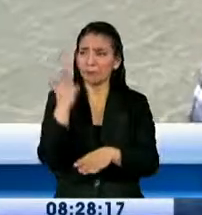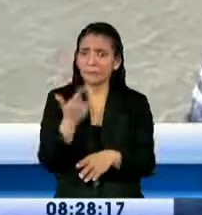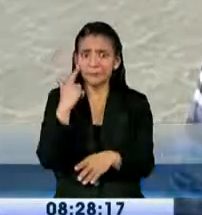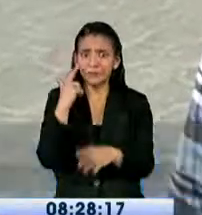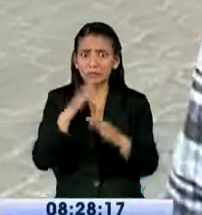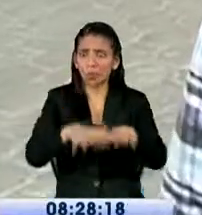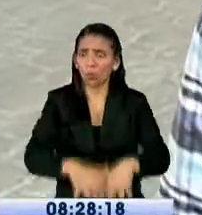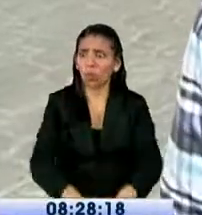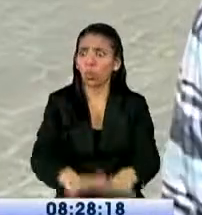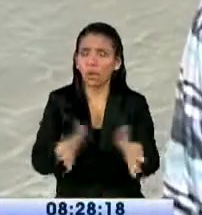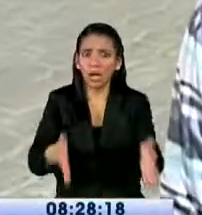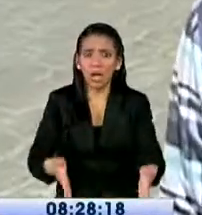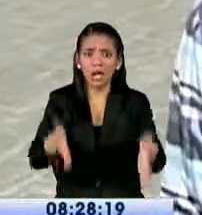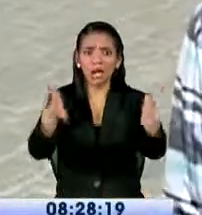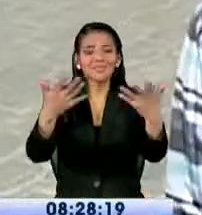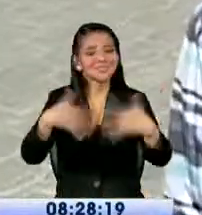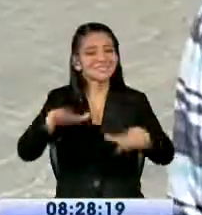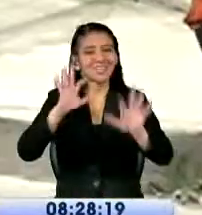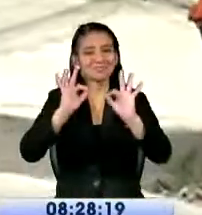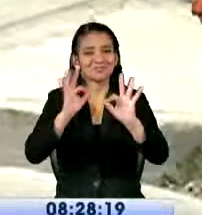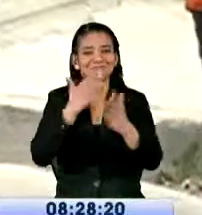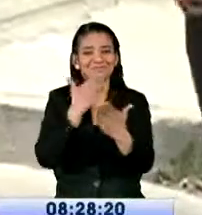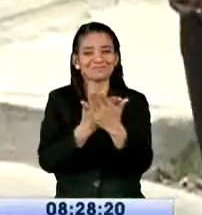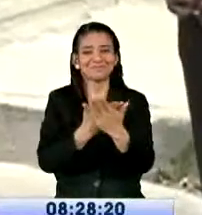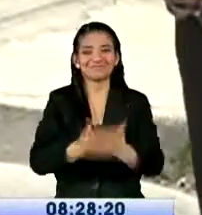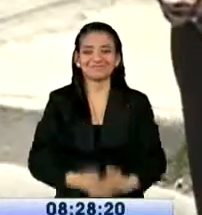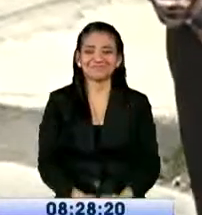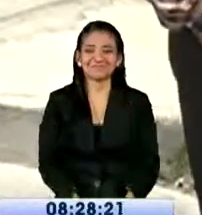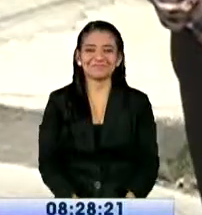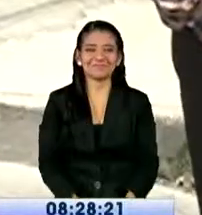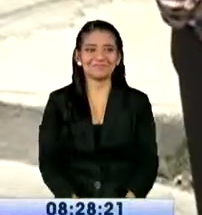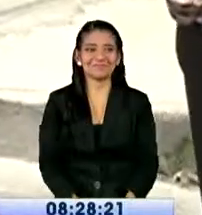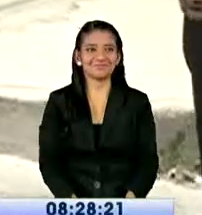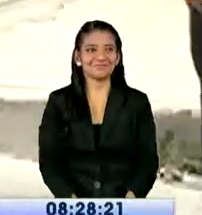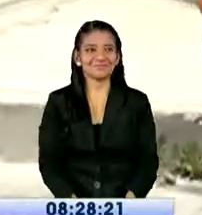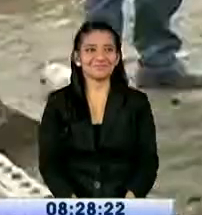que va a hundir la calle. Muchas gracias. En Quito informó Alison Corral.